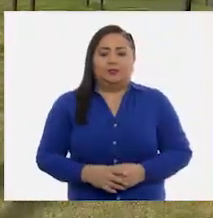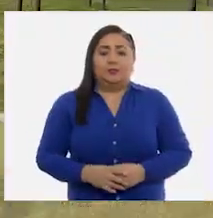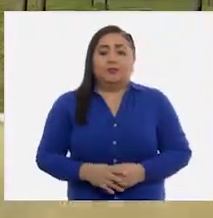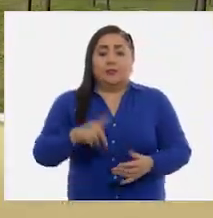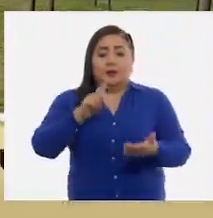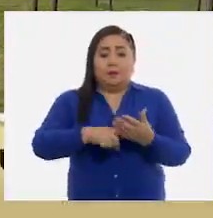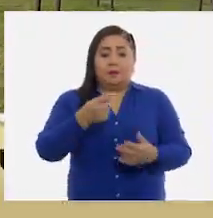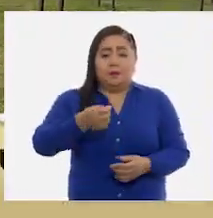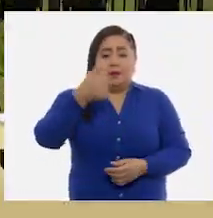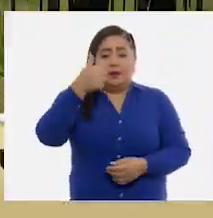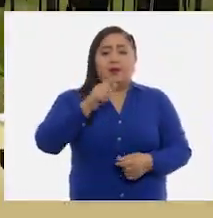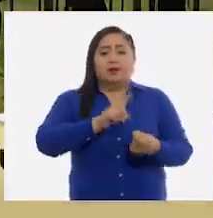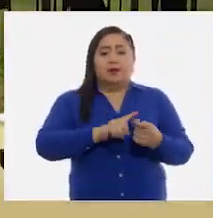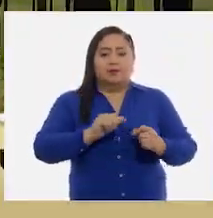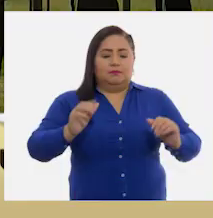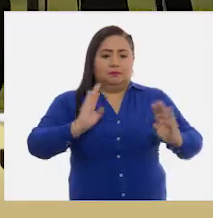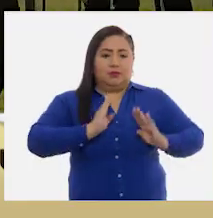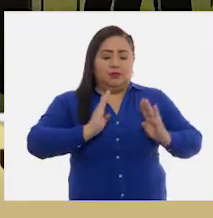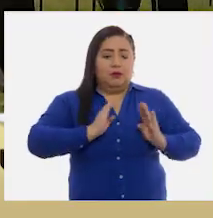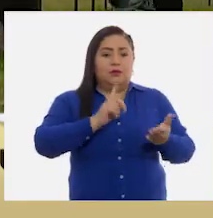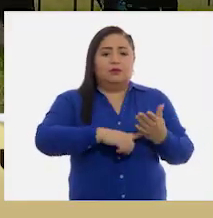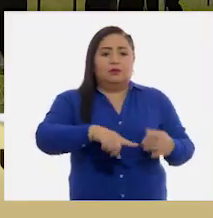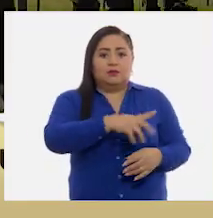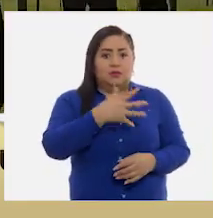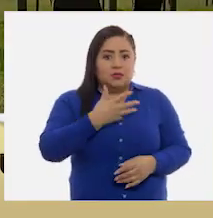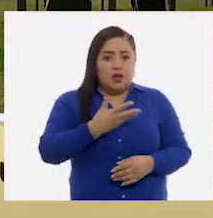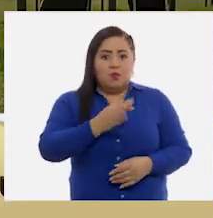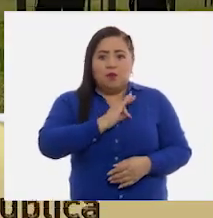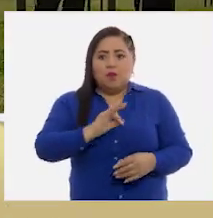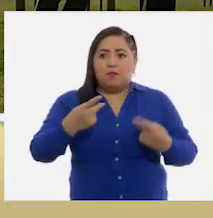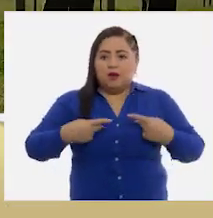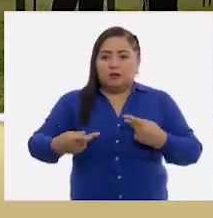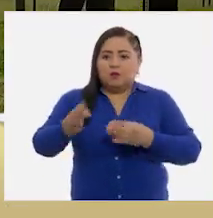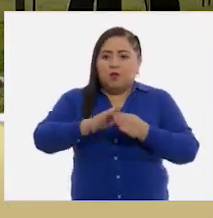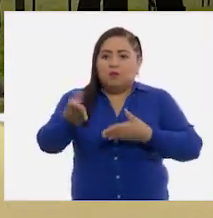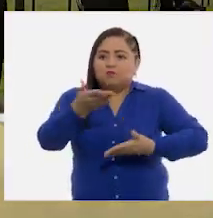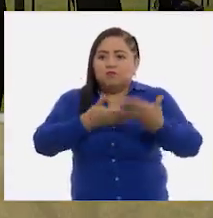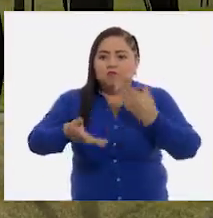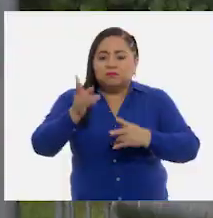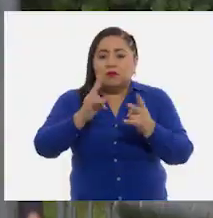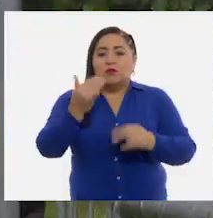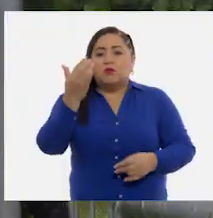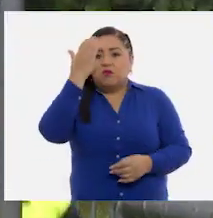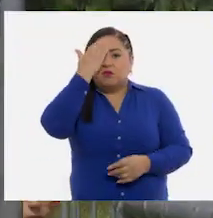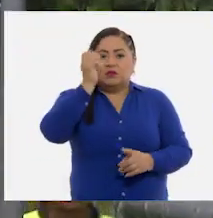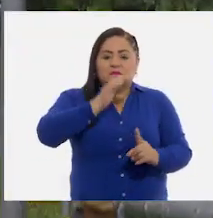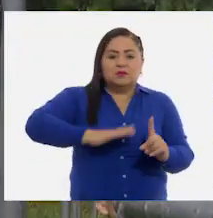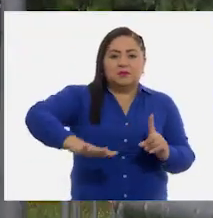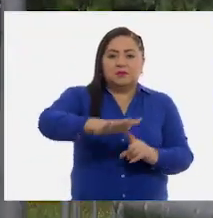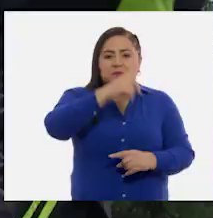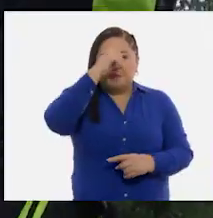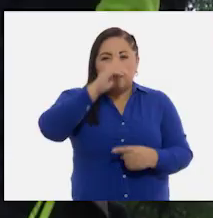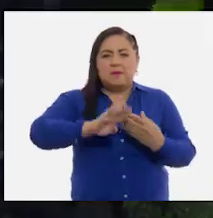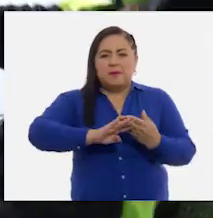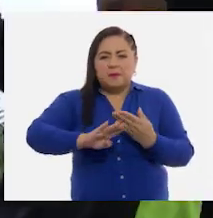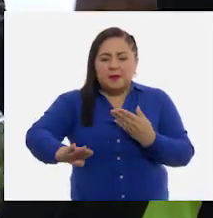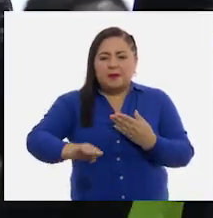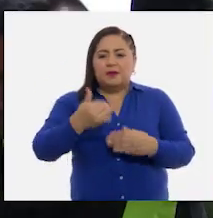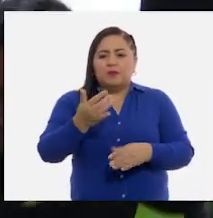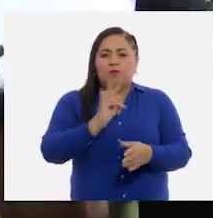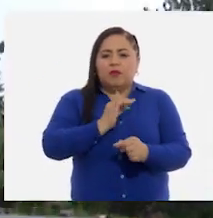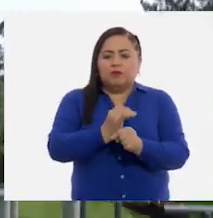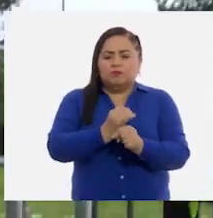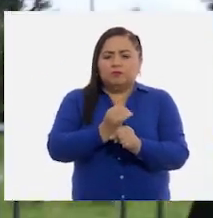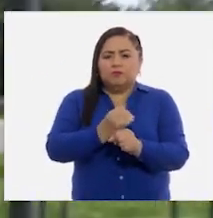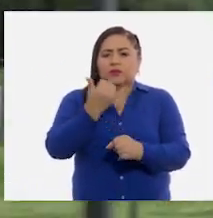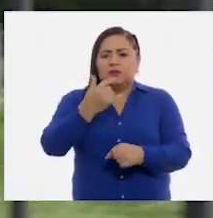En la primera se forman militares que tienen la capacidad de interactuar con la población, conocer el entorno civil para prevenir, recabar datos